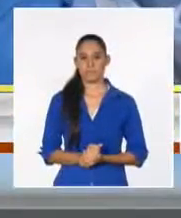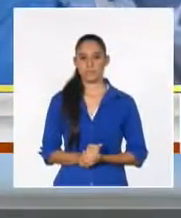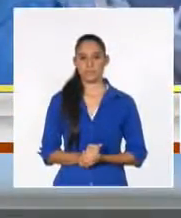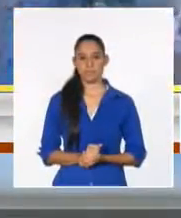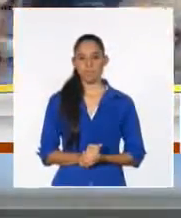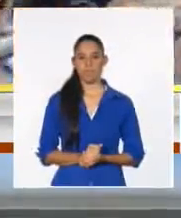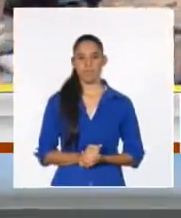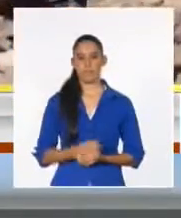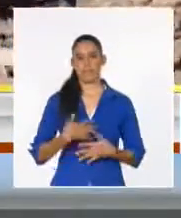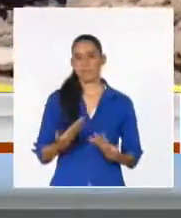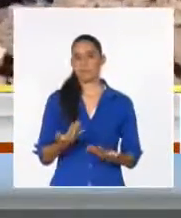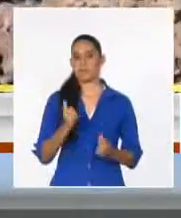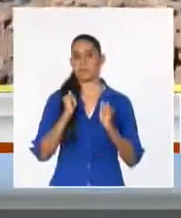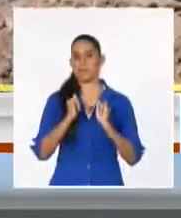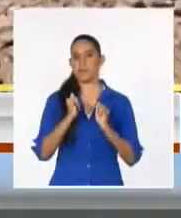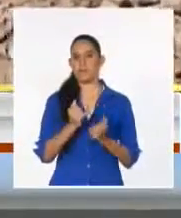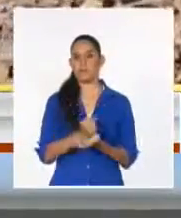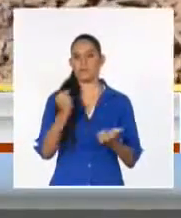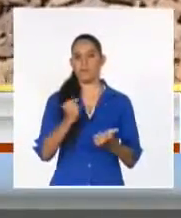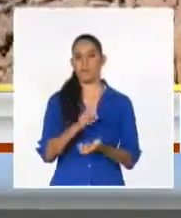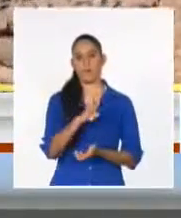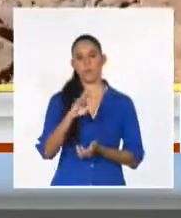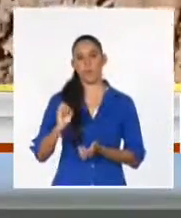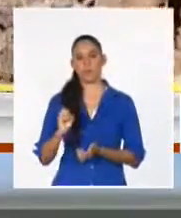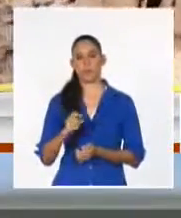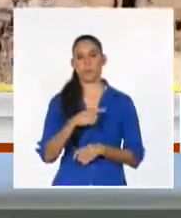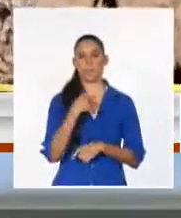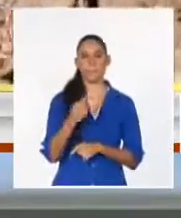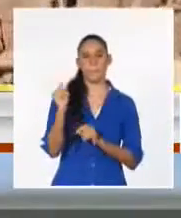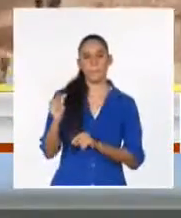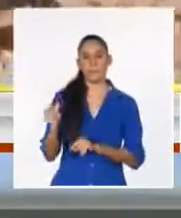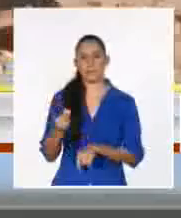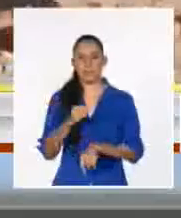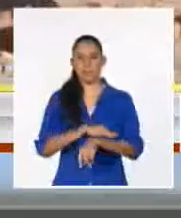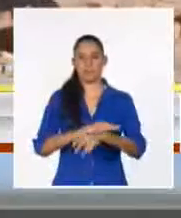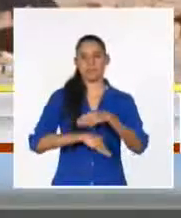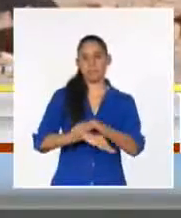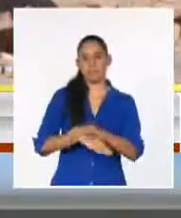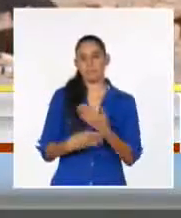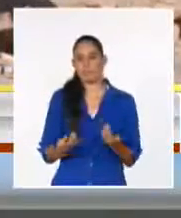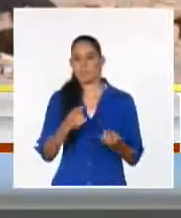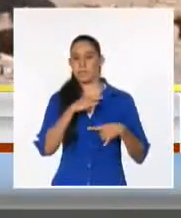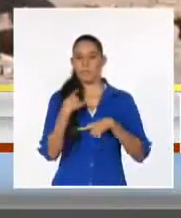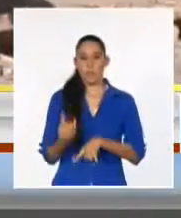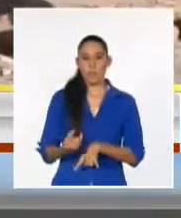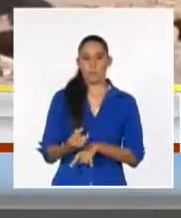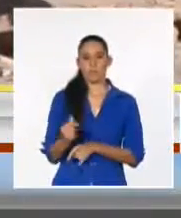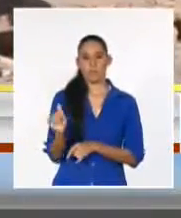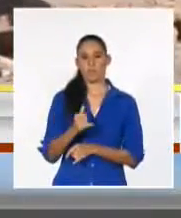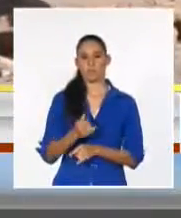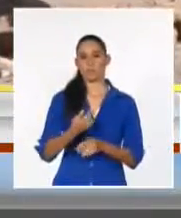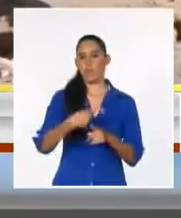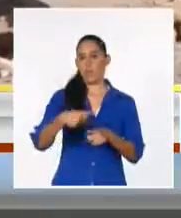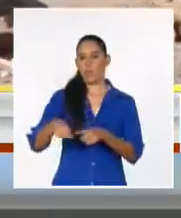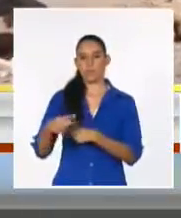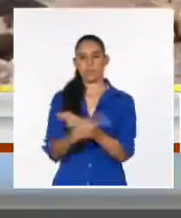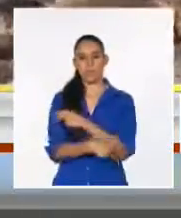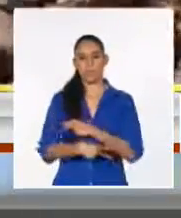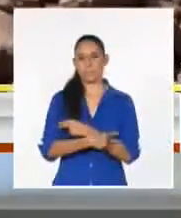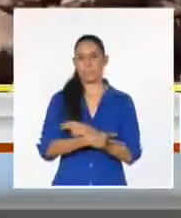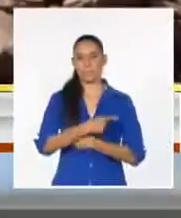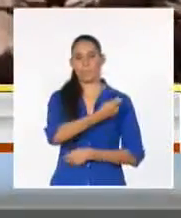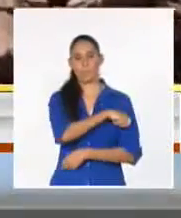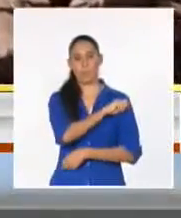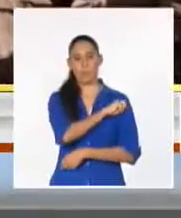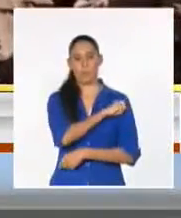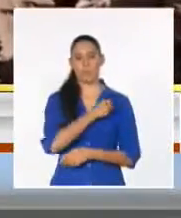cerca de 4.500 las víctimas entre decesos y lesionados, así como una veintena de pueblos destruidos. El del sábado fue uno